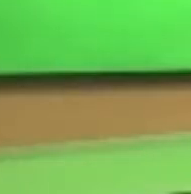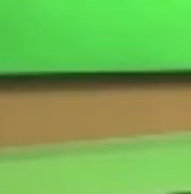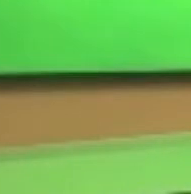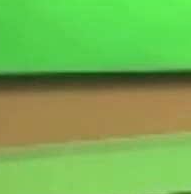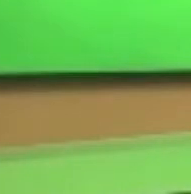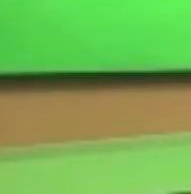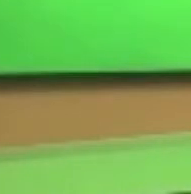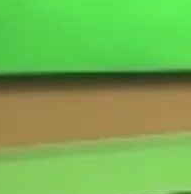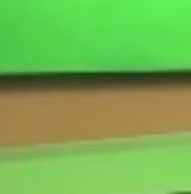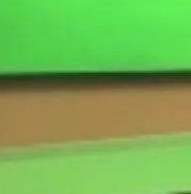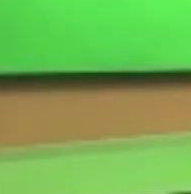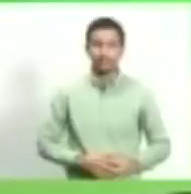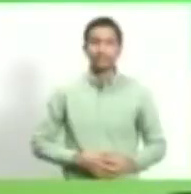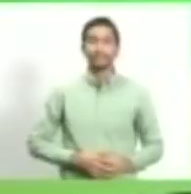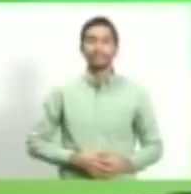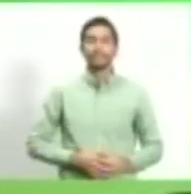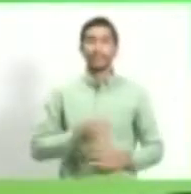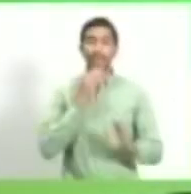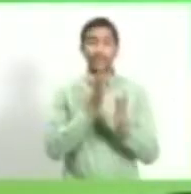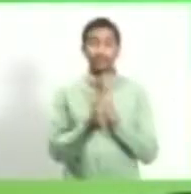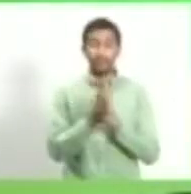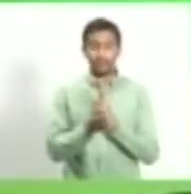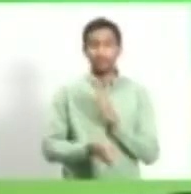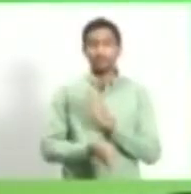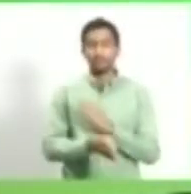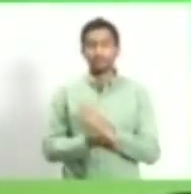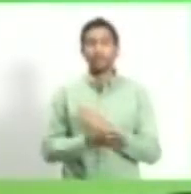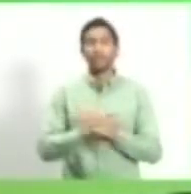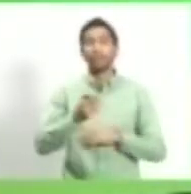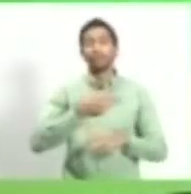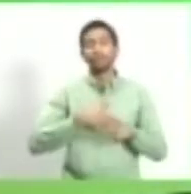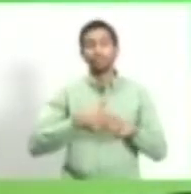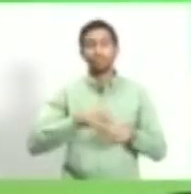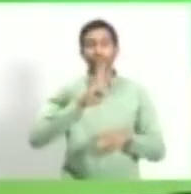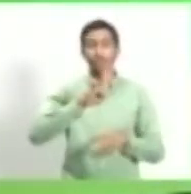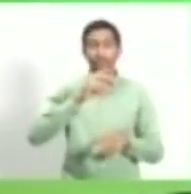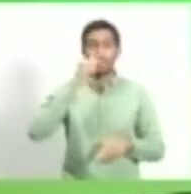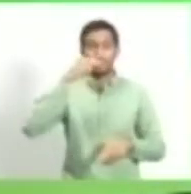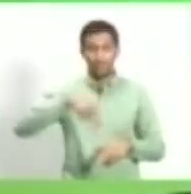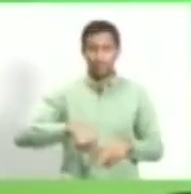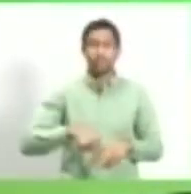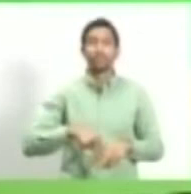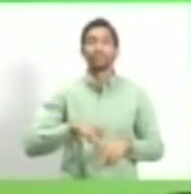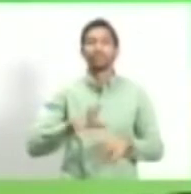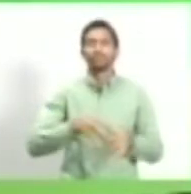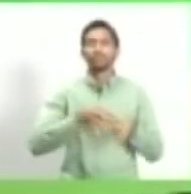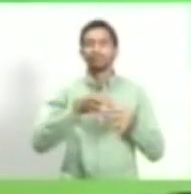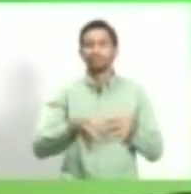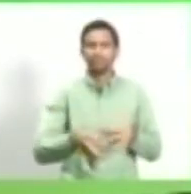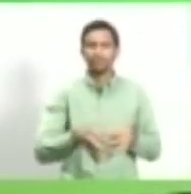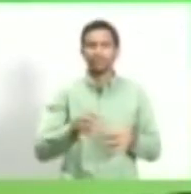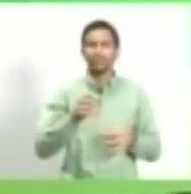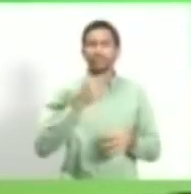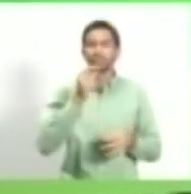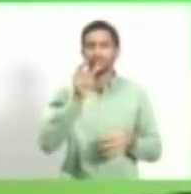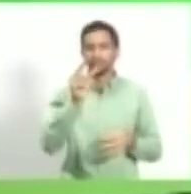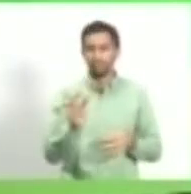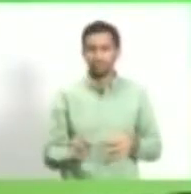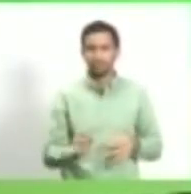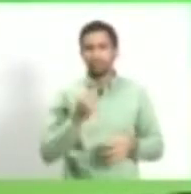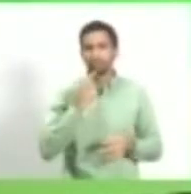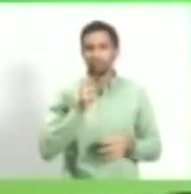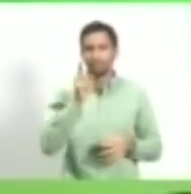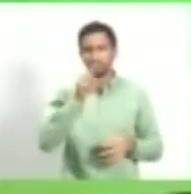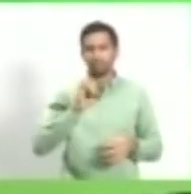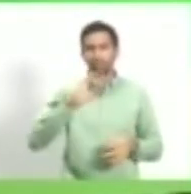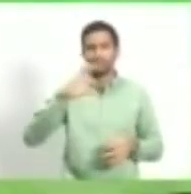Continuamos con más información aquí en Las Noticias. El próximo 4 de junio, los habitantes de San Benito Abad, en Sucre, decidirán en las urnas si revocan